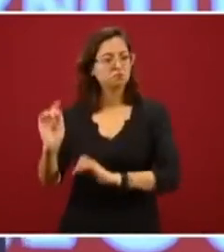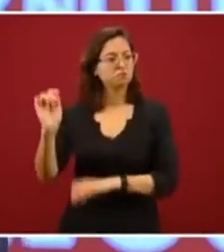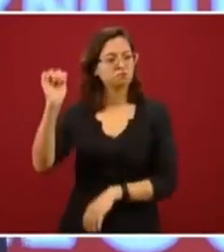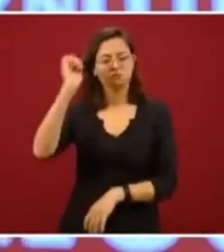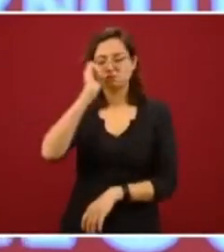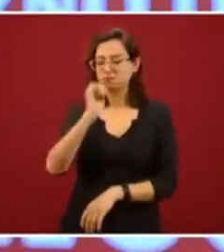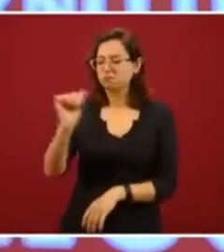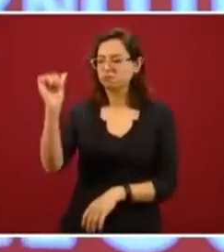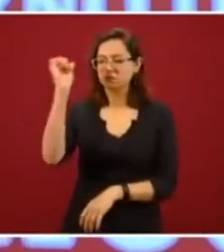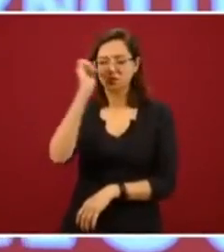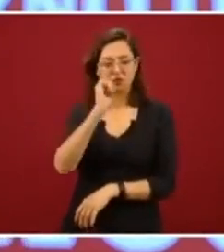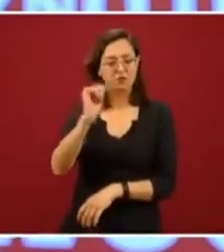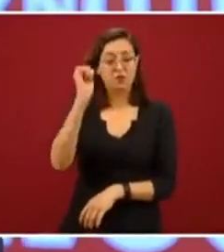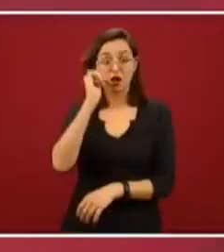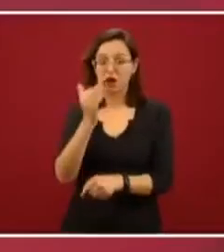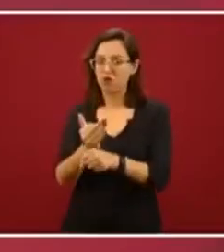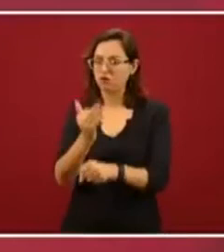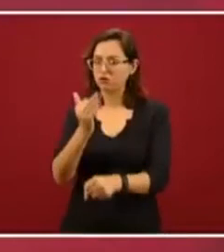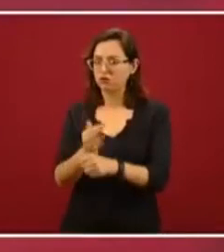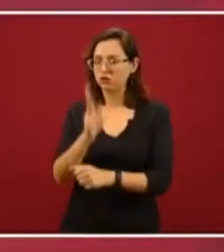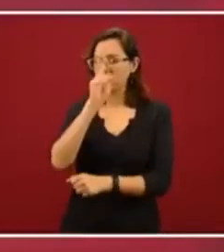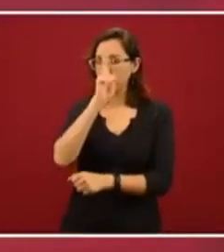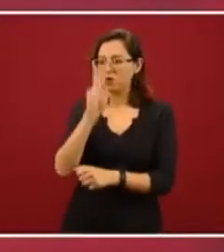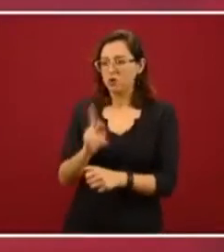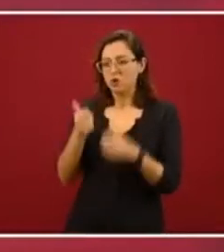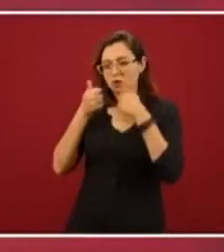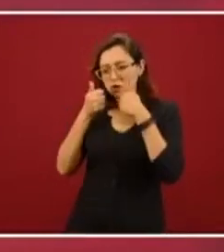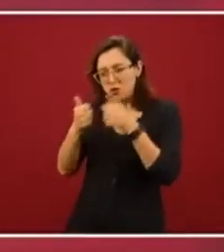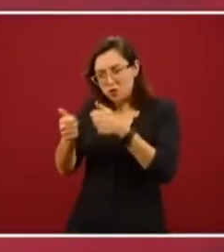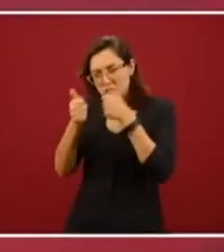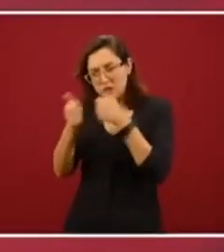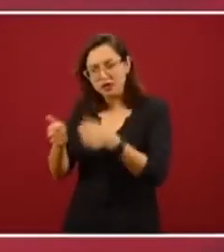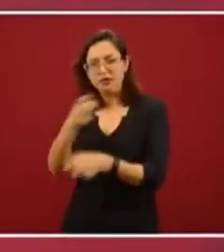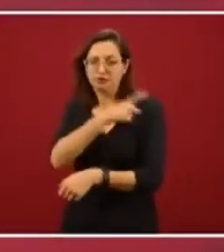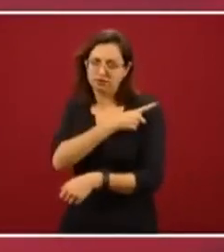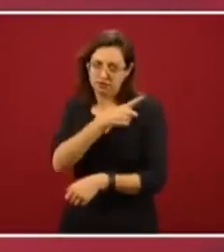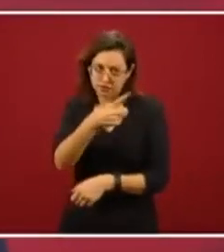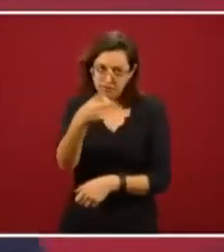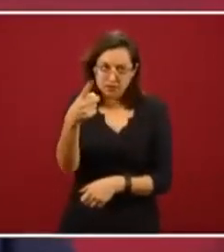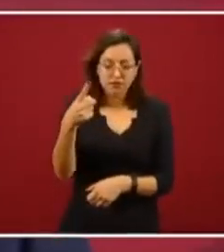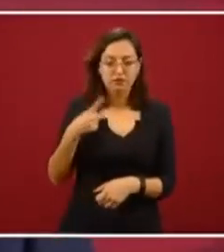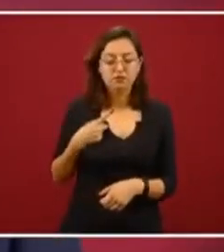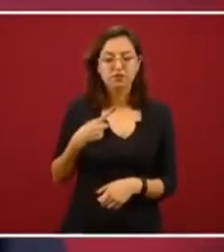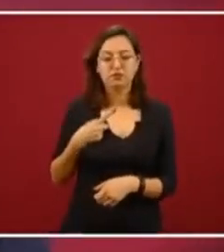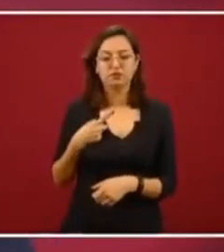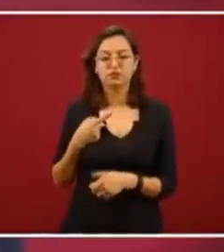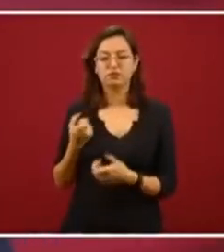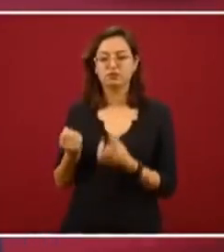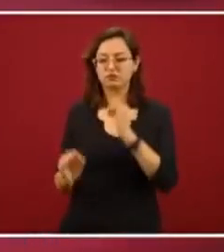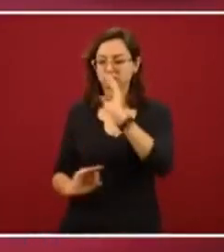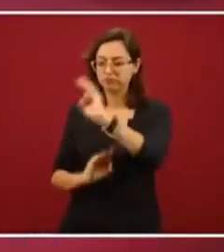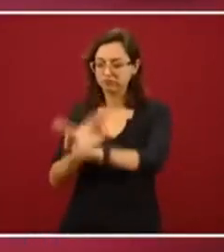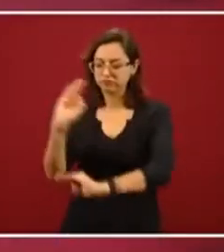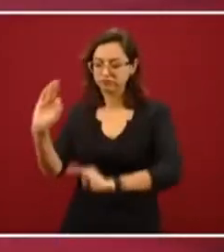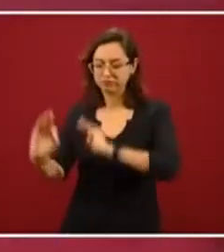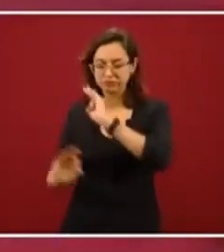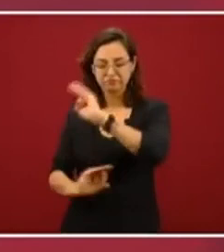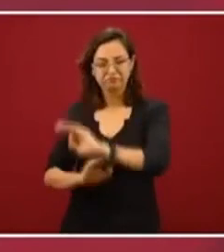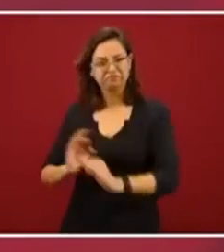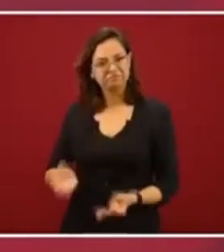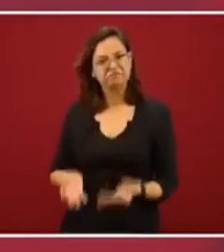tiempo y más ahora, que se las atienda como lo sabemos